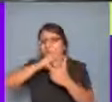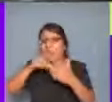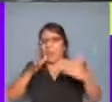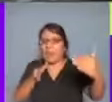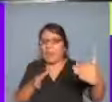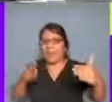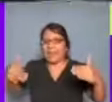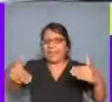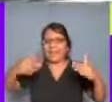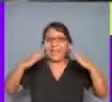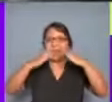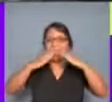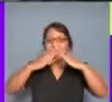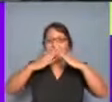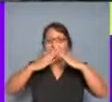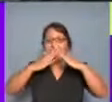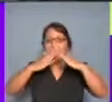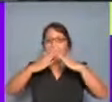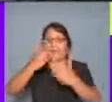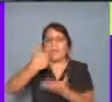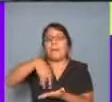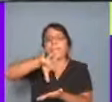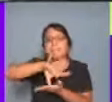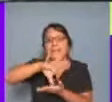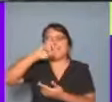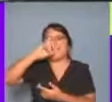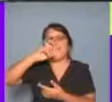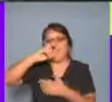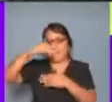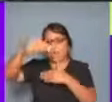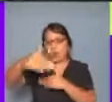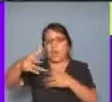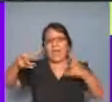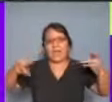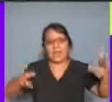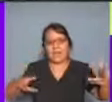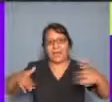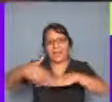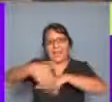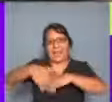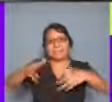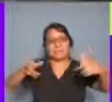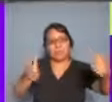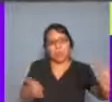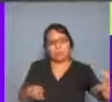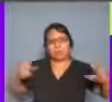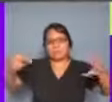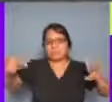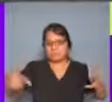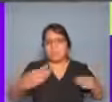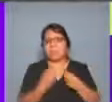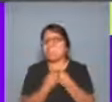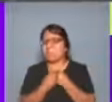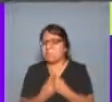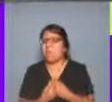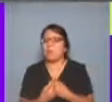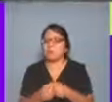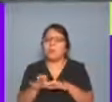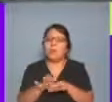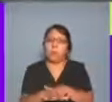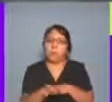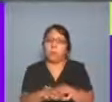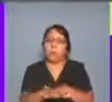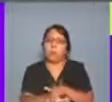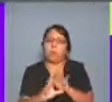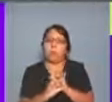están alrededor de la plaza belgrano muchísimo mejor porque la verdad que hay mucha concentración de vehículos y hay para